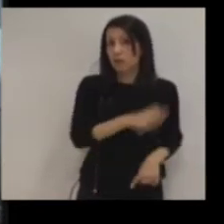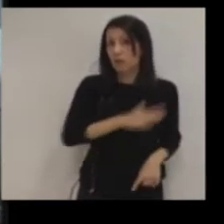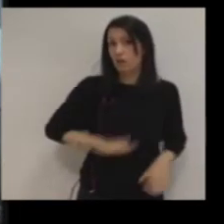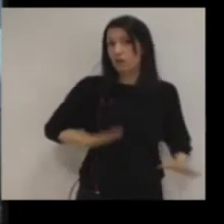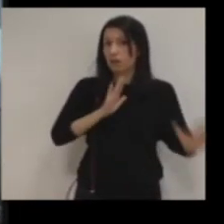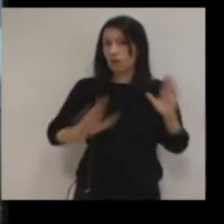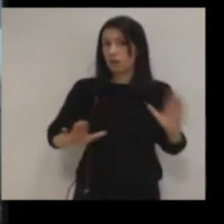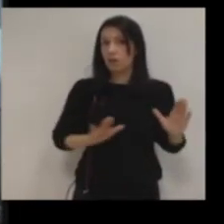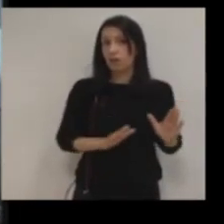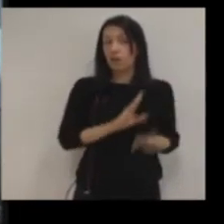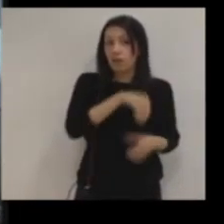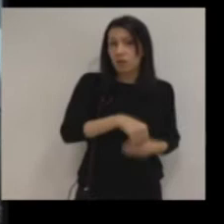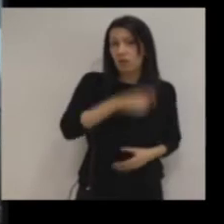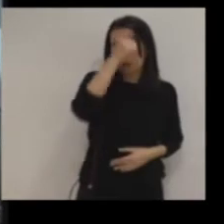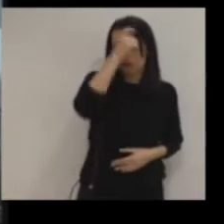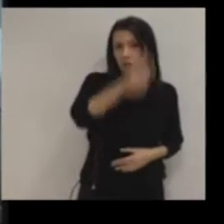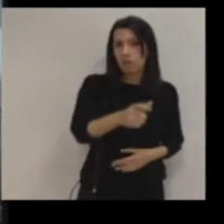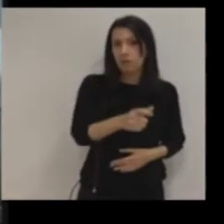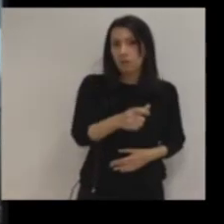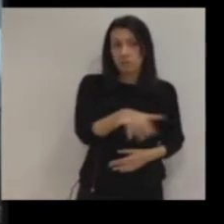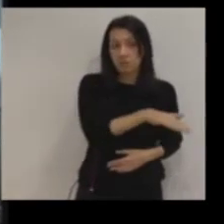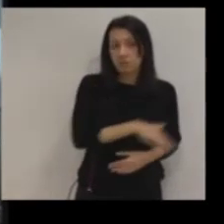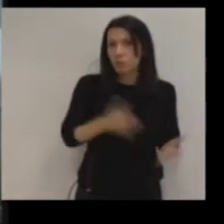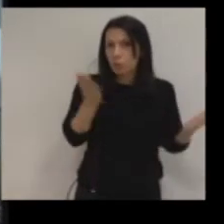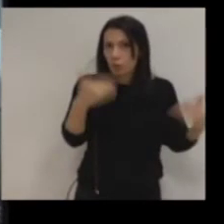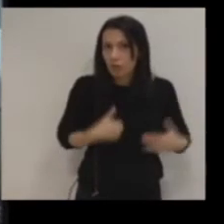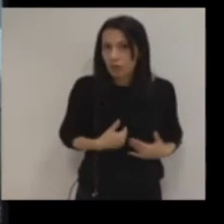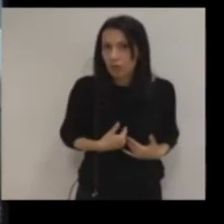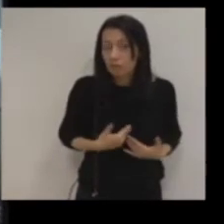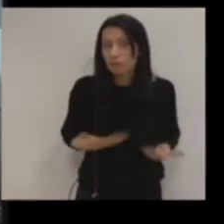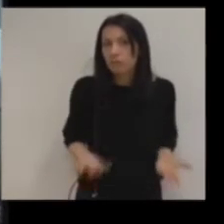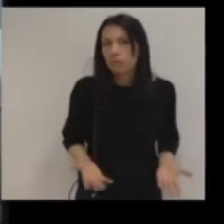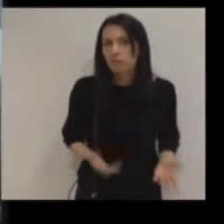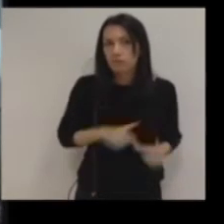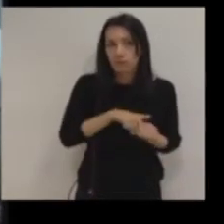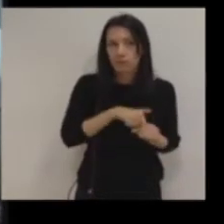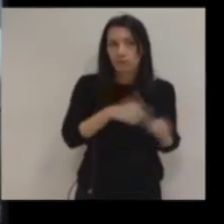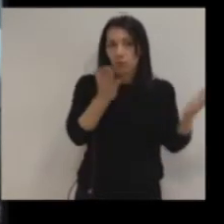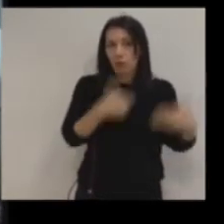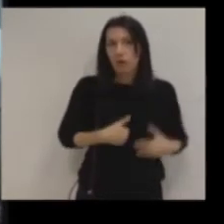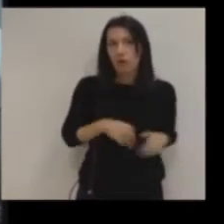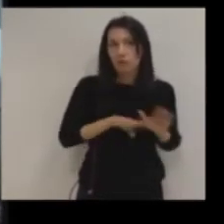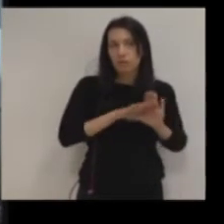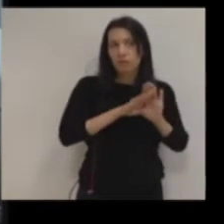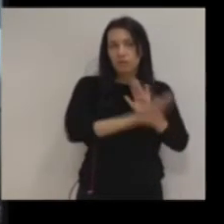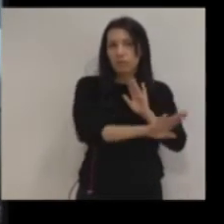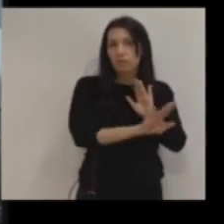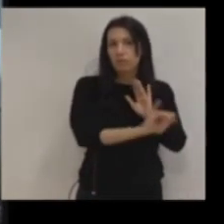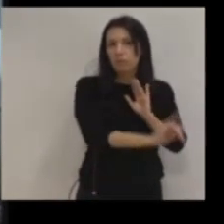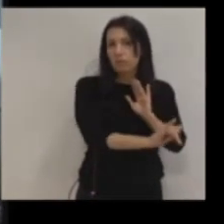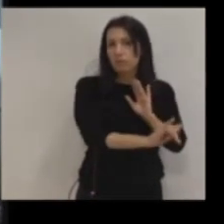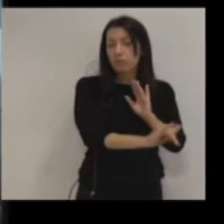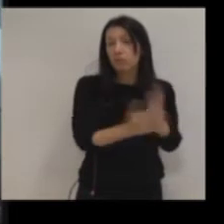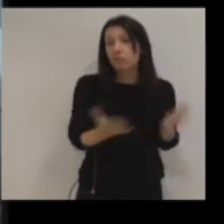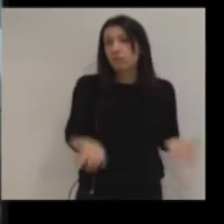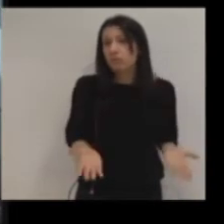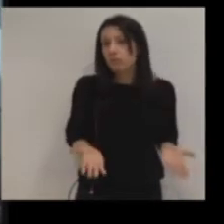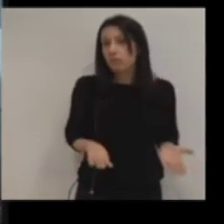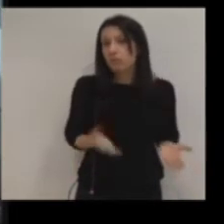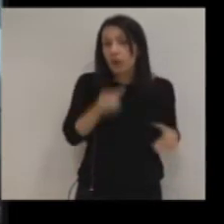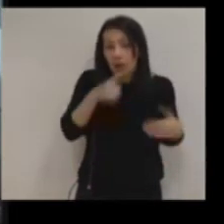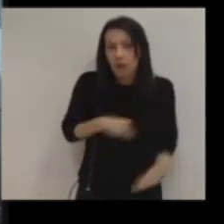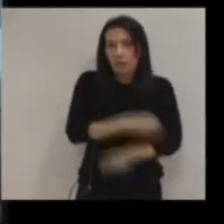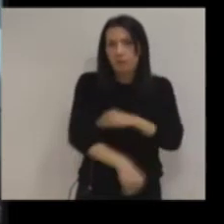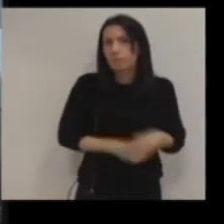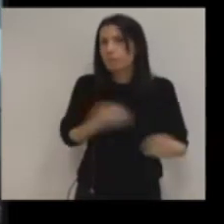el pueblo, que no tiene ni sitio, que lo tiene allí enfrente, y entonces con eso, ¿qué hacemos?